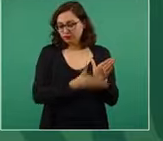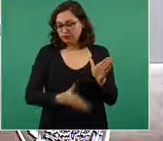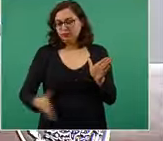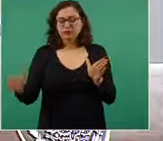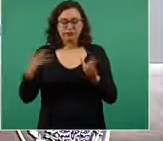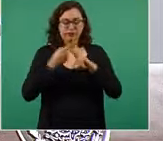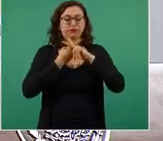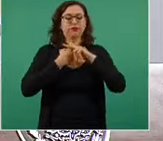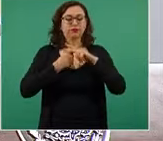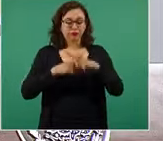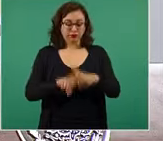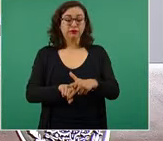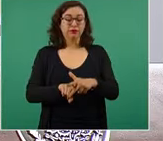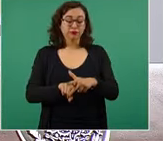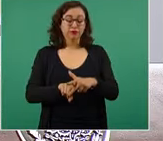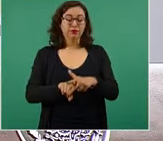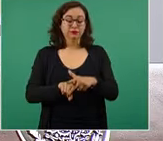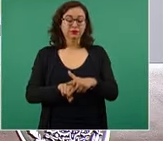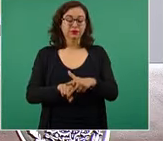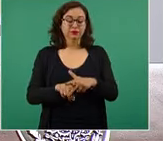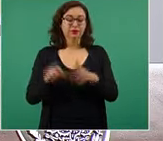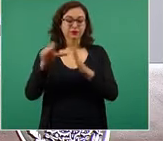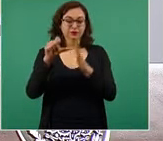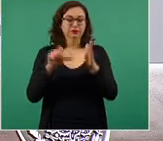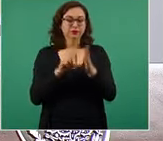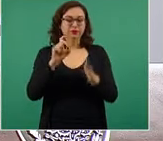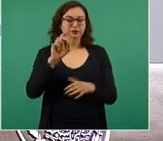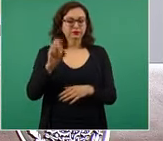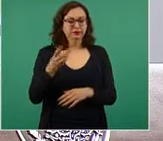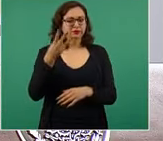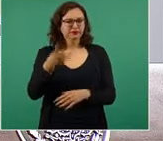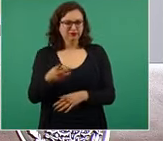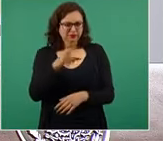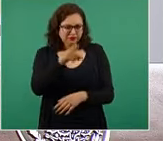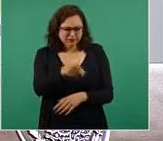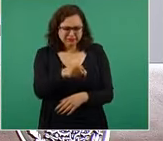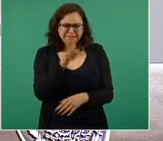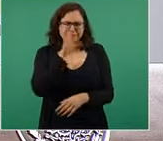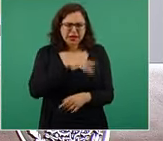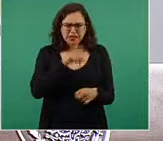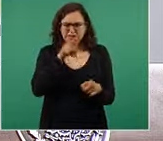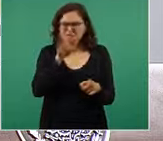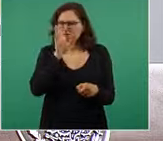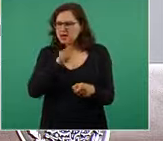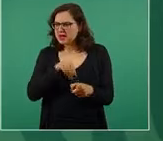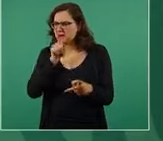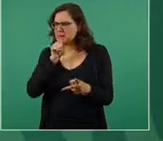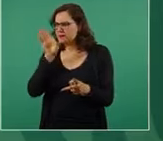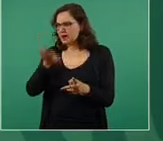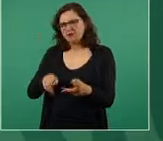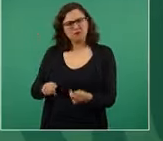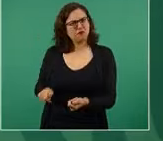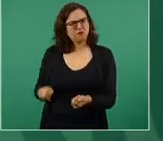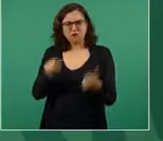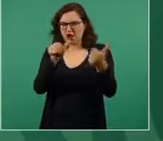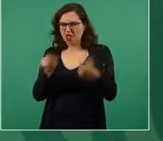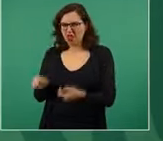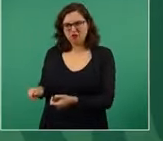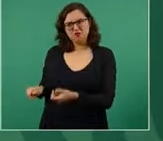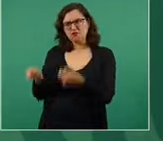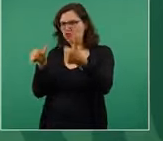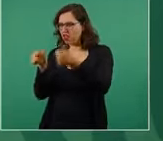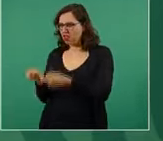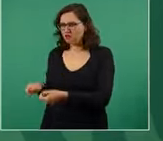se aplicaba el 33, se expulsaba a extranjeros